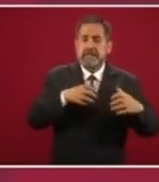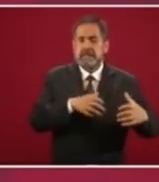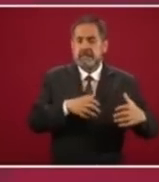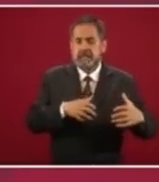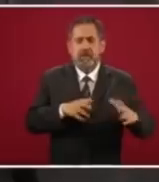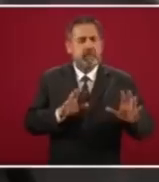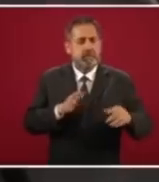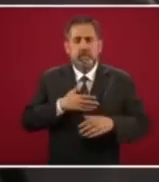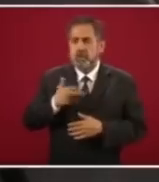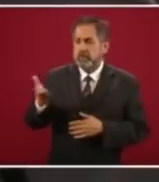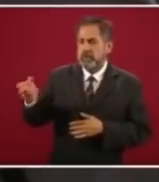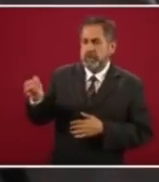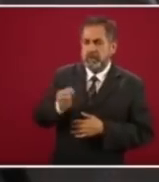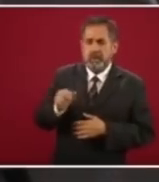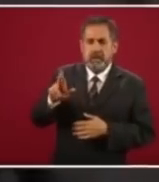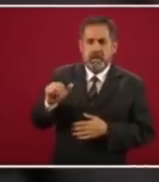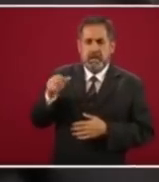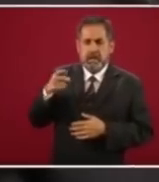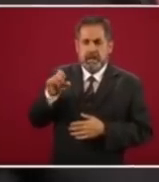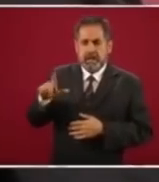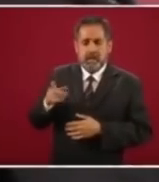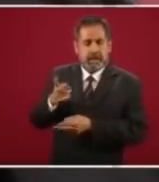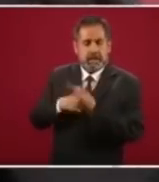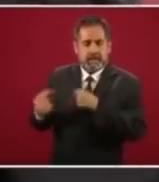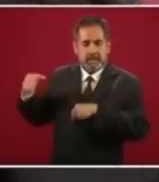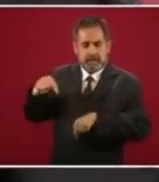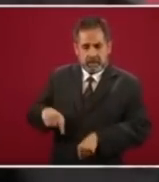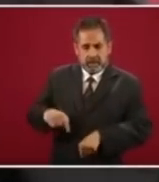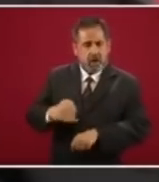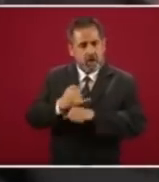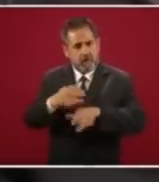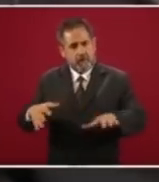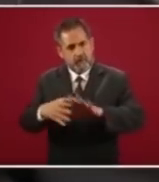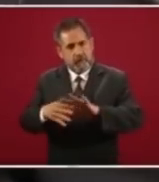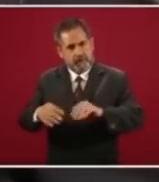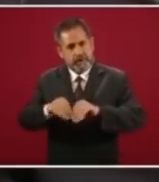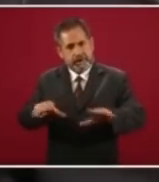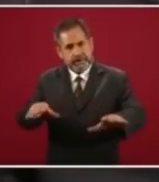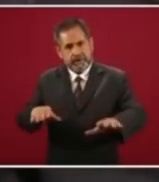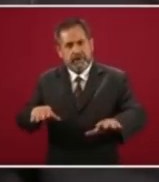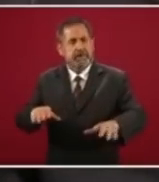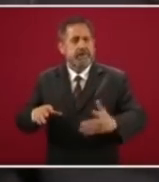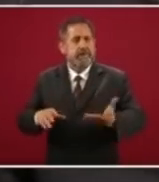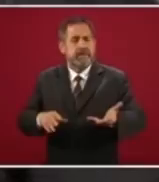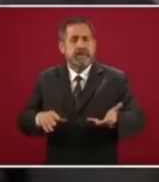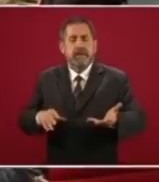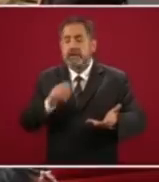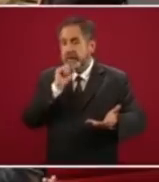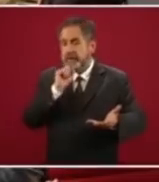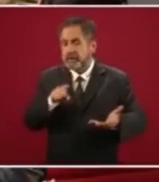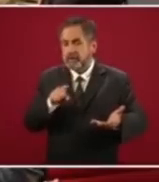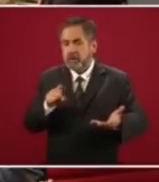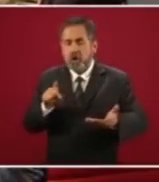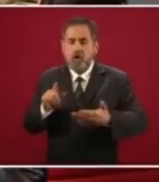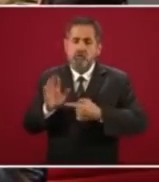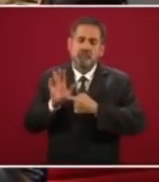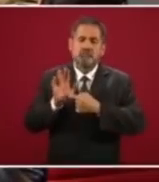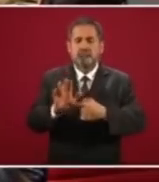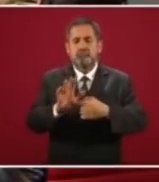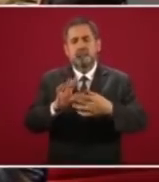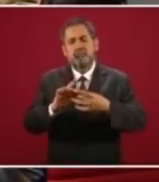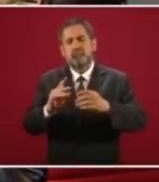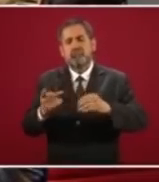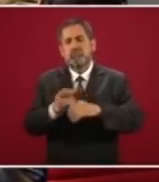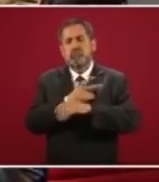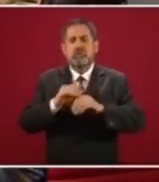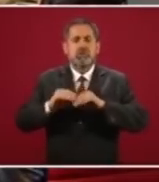Entonces, vamos a pedir a Raquel que venga, que informe y que incluso se dé a conocer lo que está